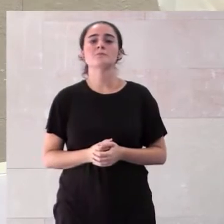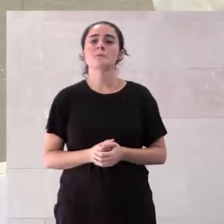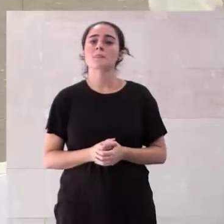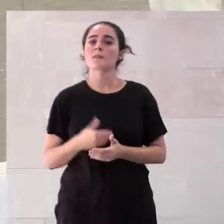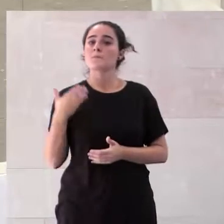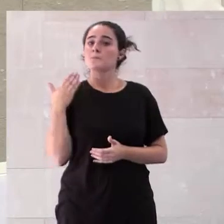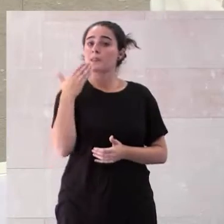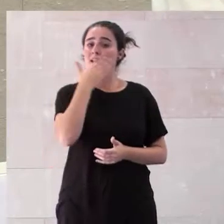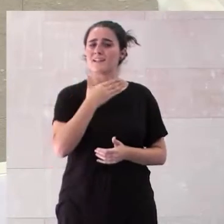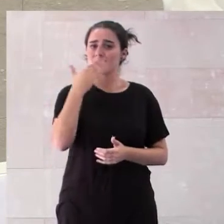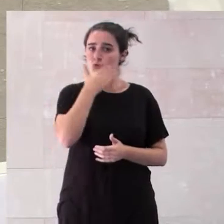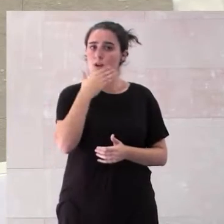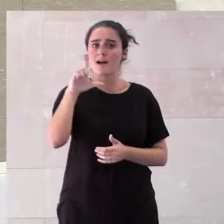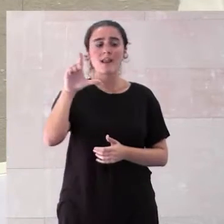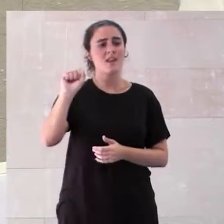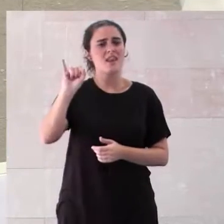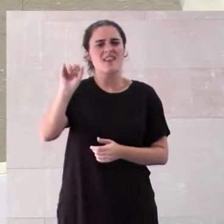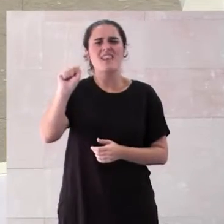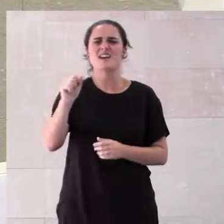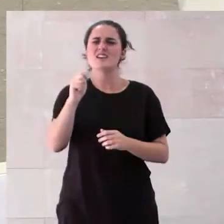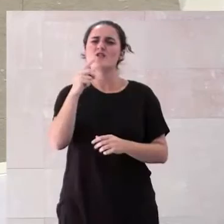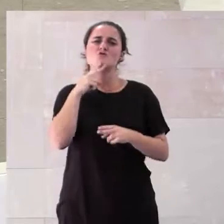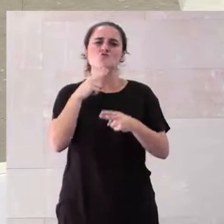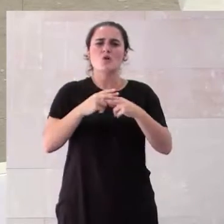ya os he avanzado, toma su nombre, Laia,